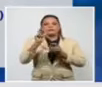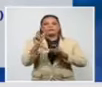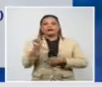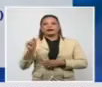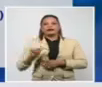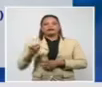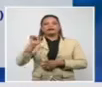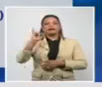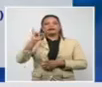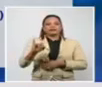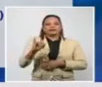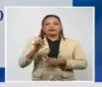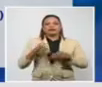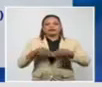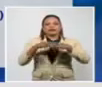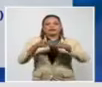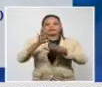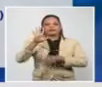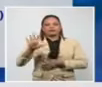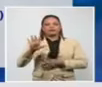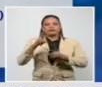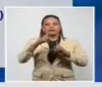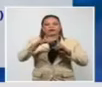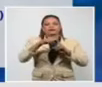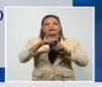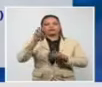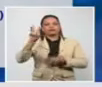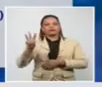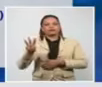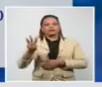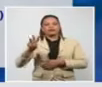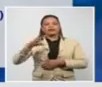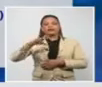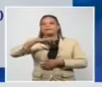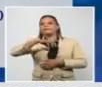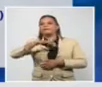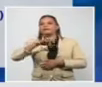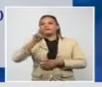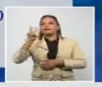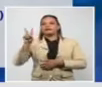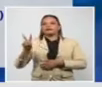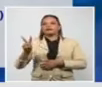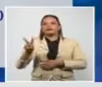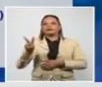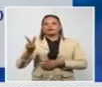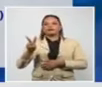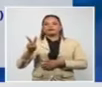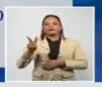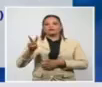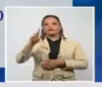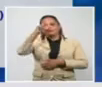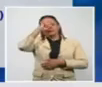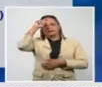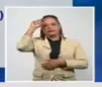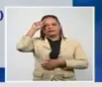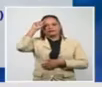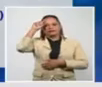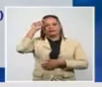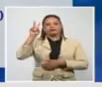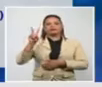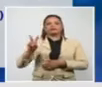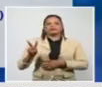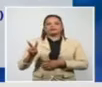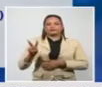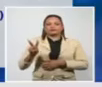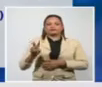una, Mayabeque 6, Granma 5, Las Tunas 3, Pinar del Río 2 y Santi